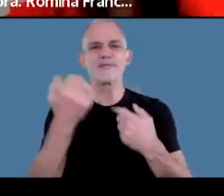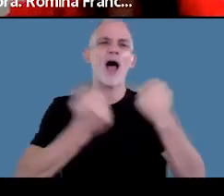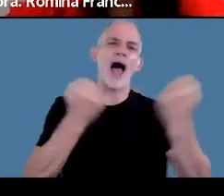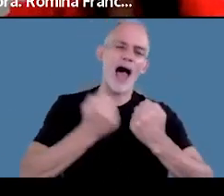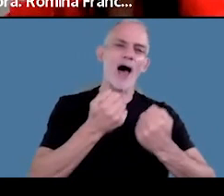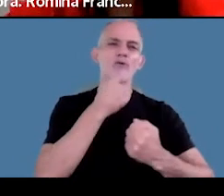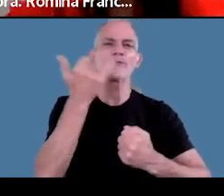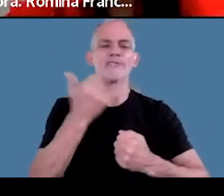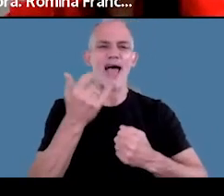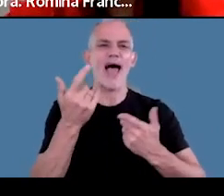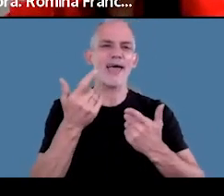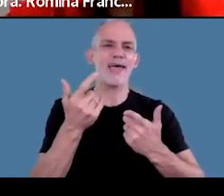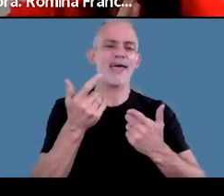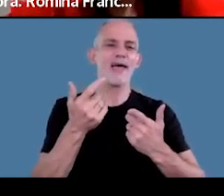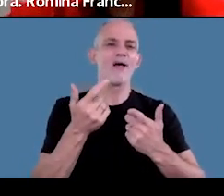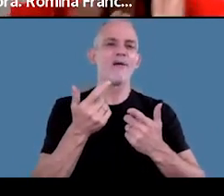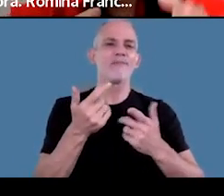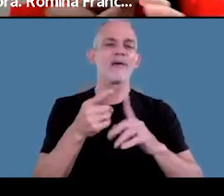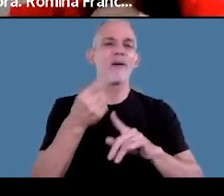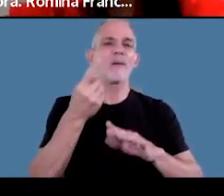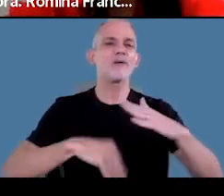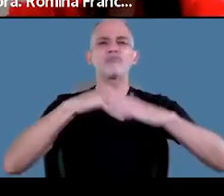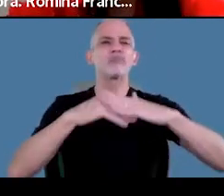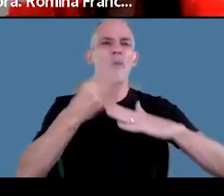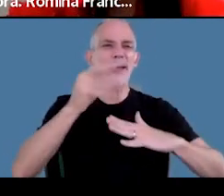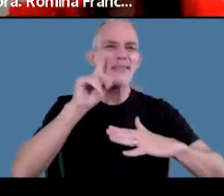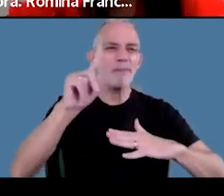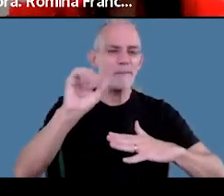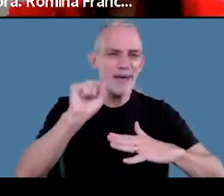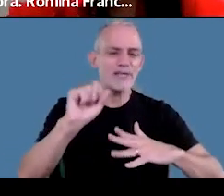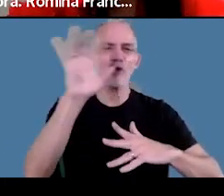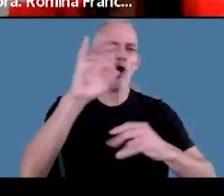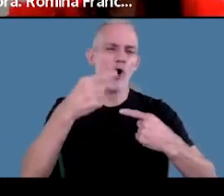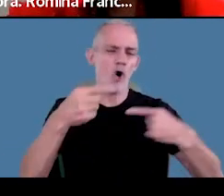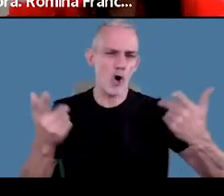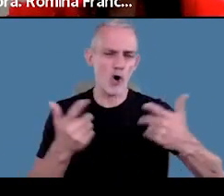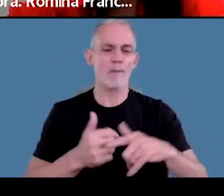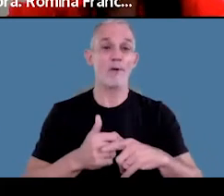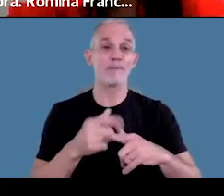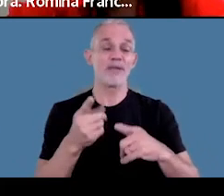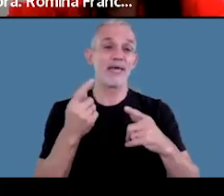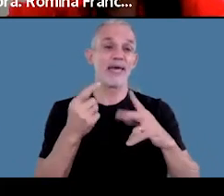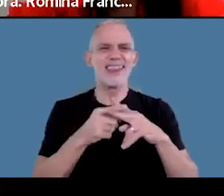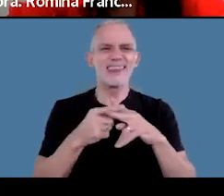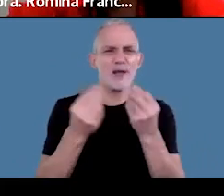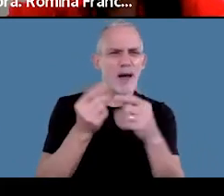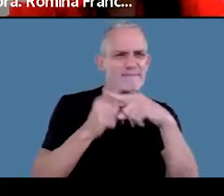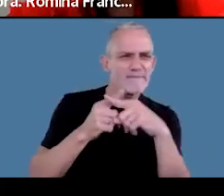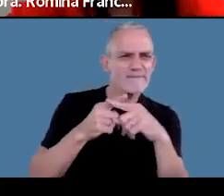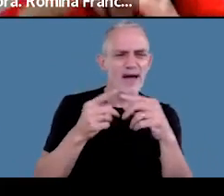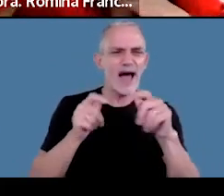si tiene este topeo de los 20.000 pesos, bueno, pero en lo que es la técnica en sí, el ajuste por